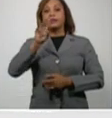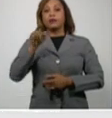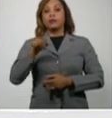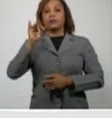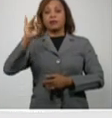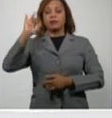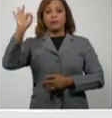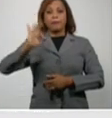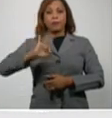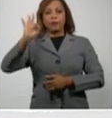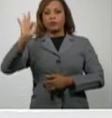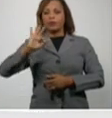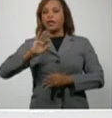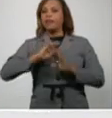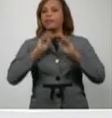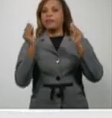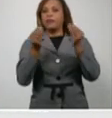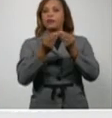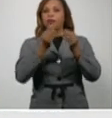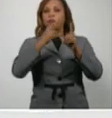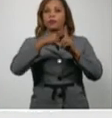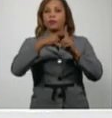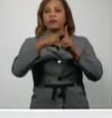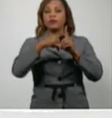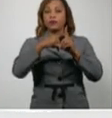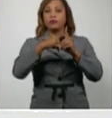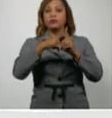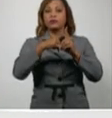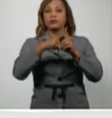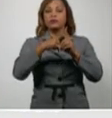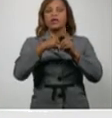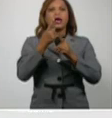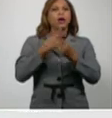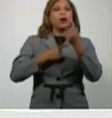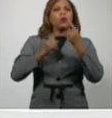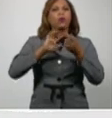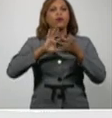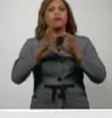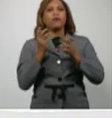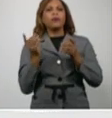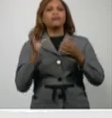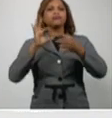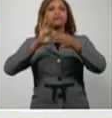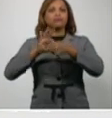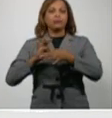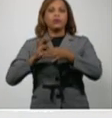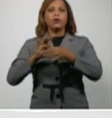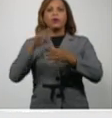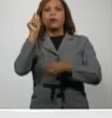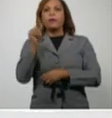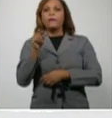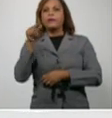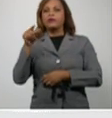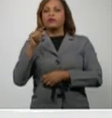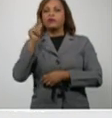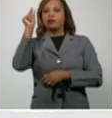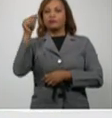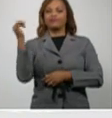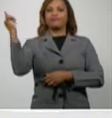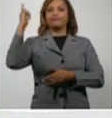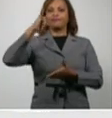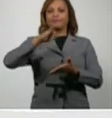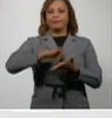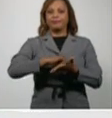3,7% de los diagnosticados ayer estuvieron de alguna forma vinculados con viajeros internacionales. Y en